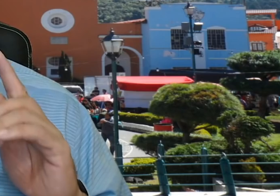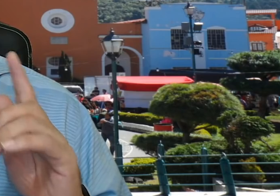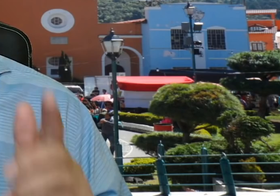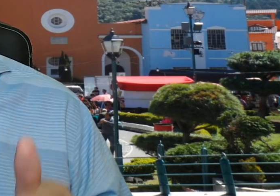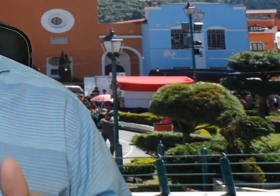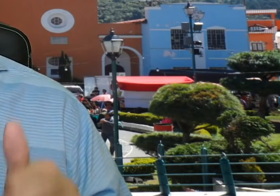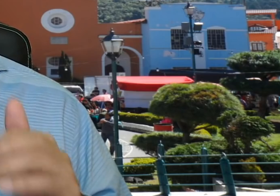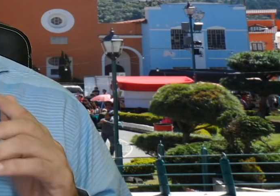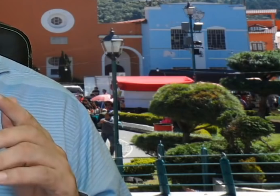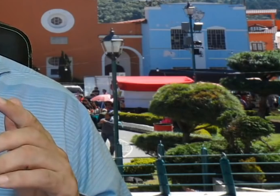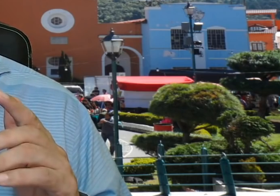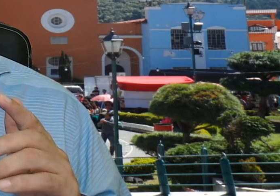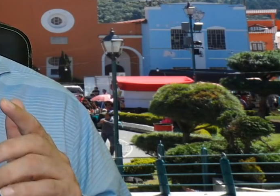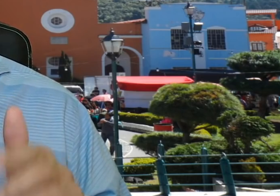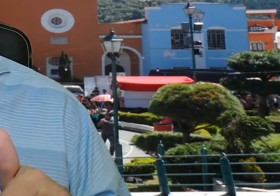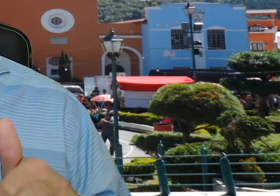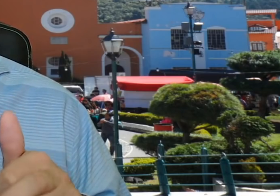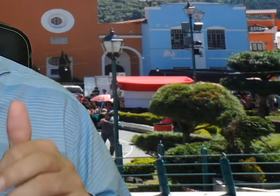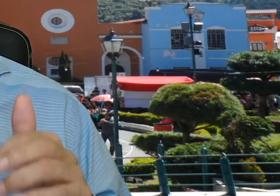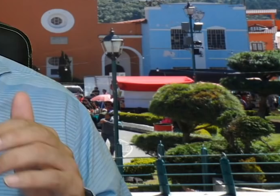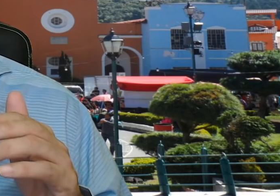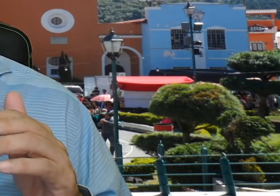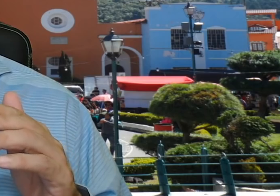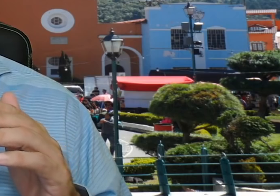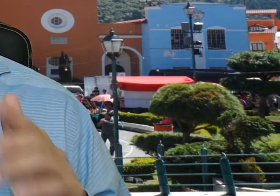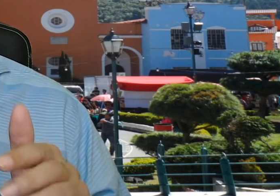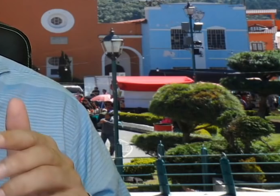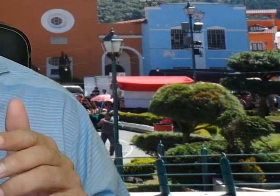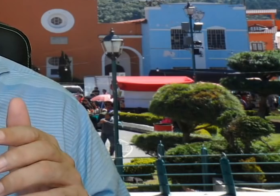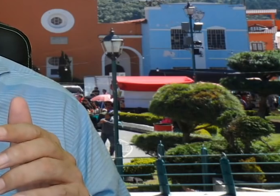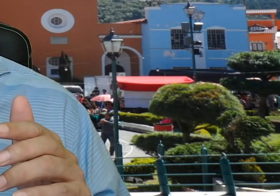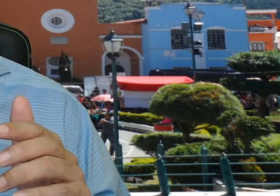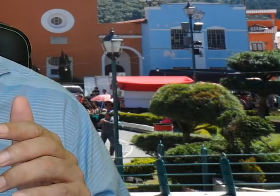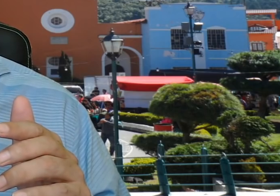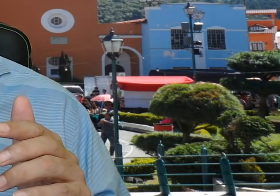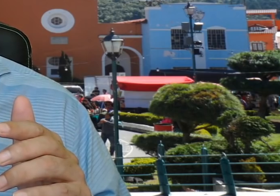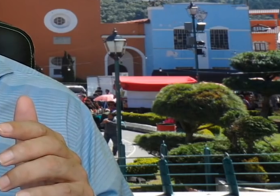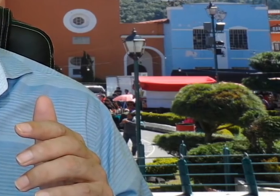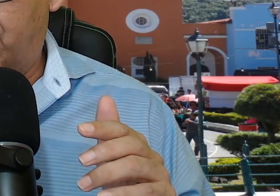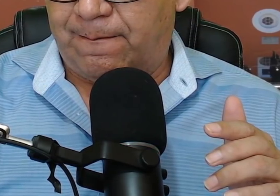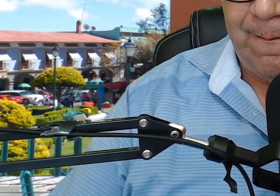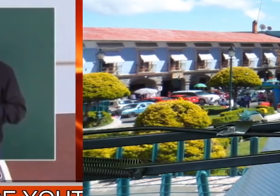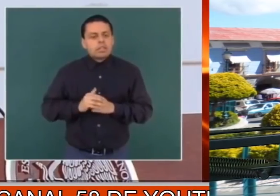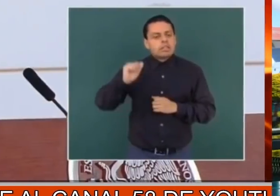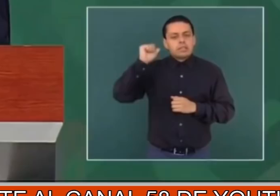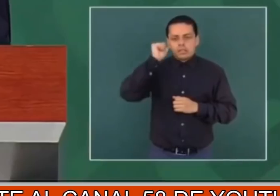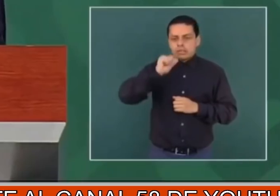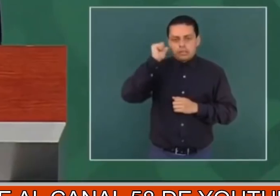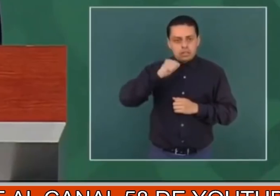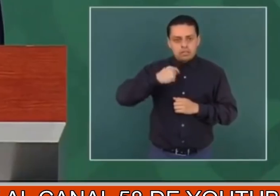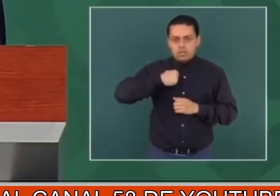Obrador, donde le responde rotundamente que denuncien. Siempre he dicho